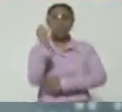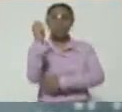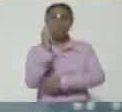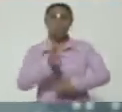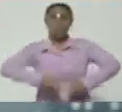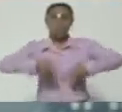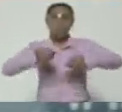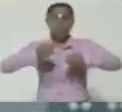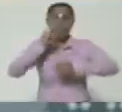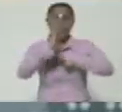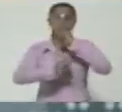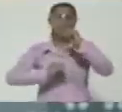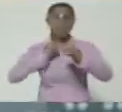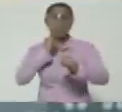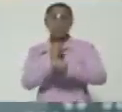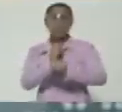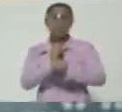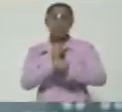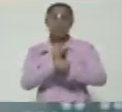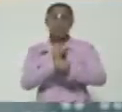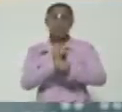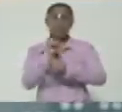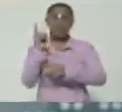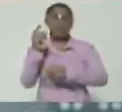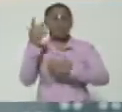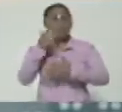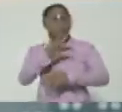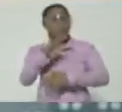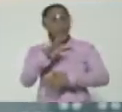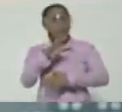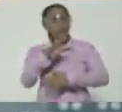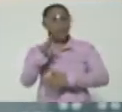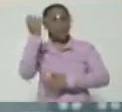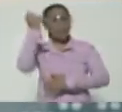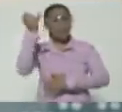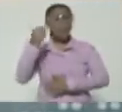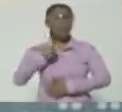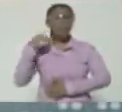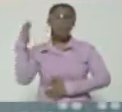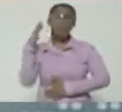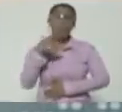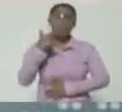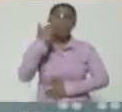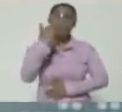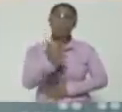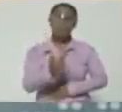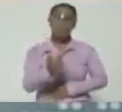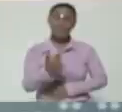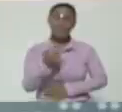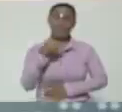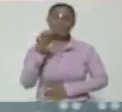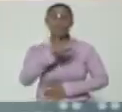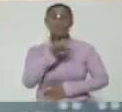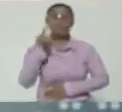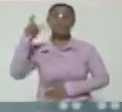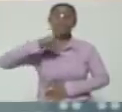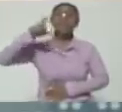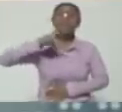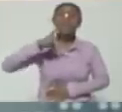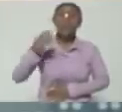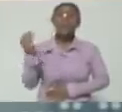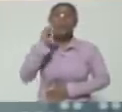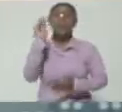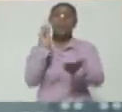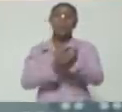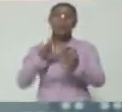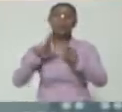internacional. Ah, ¿qué les parece la idea? Yo se lo vengo diciendo hace tiempo, pero para eso necesitamos poner toda